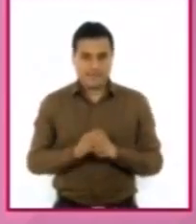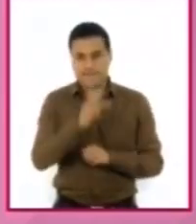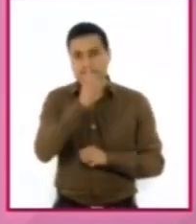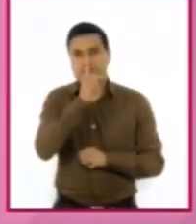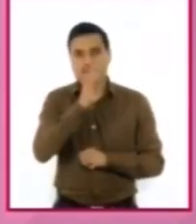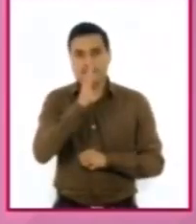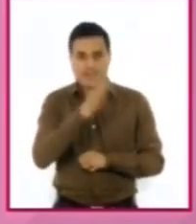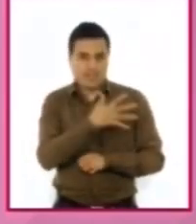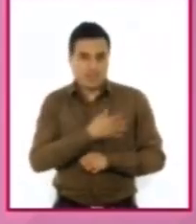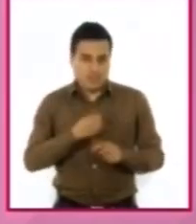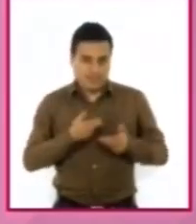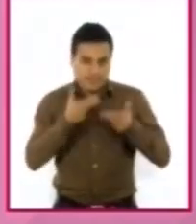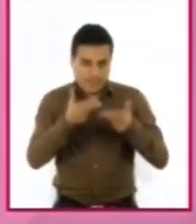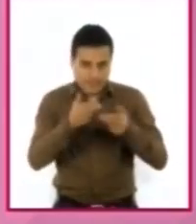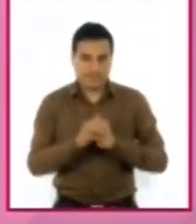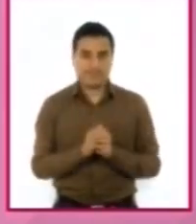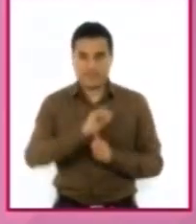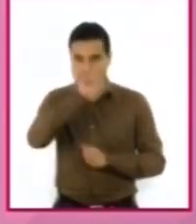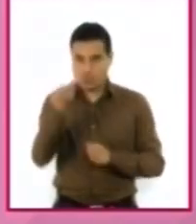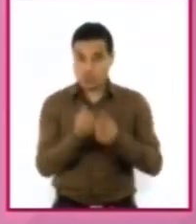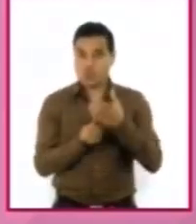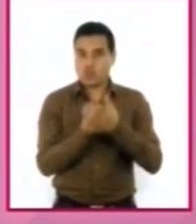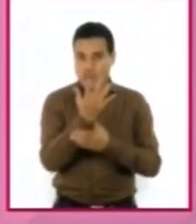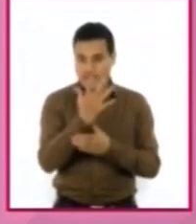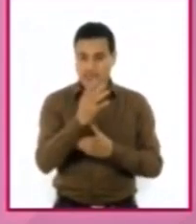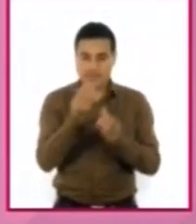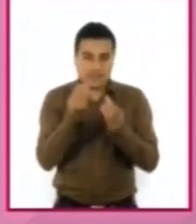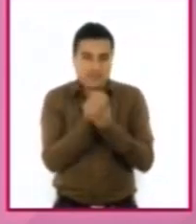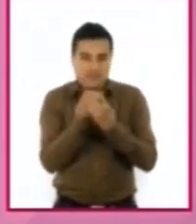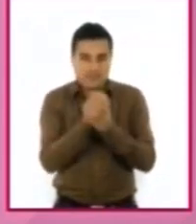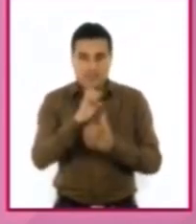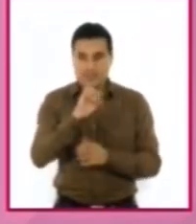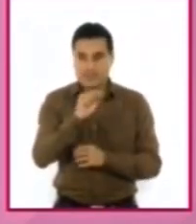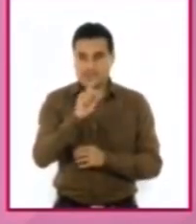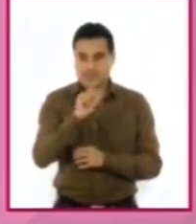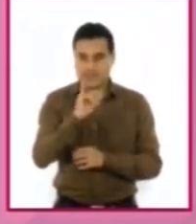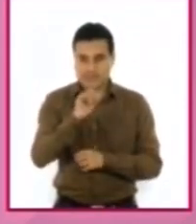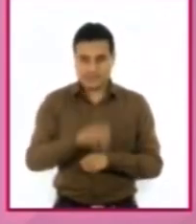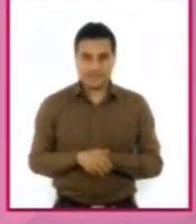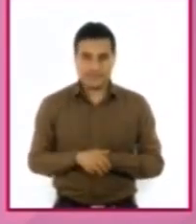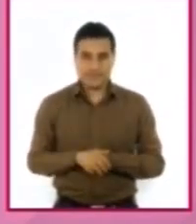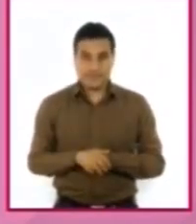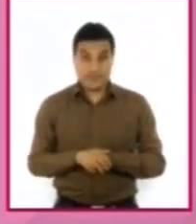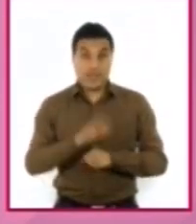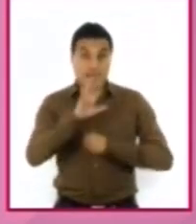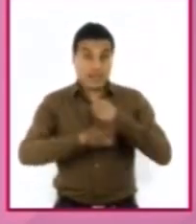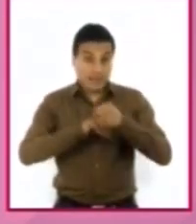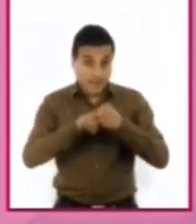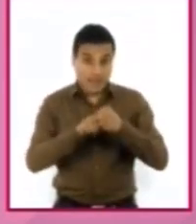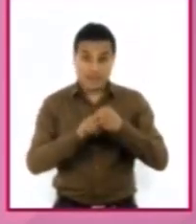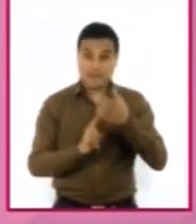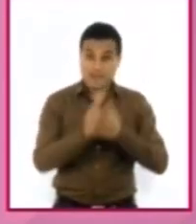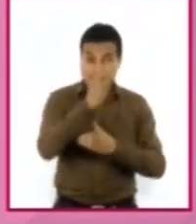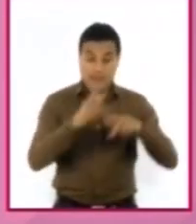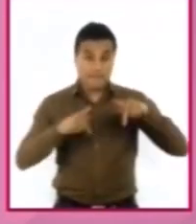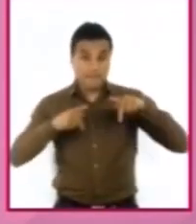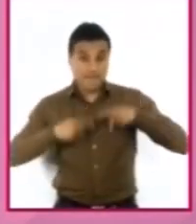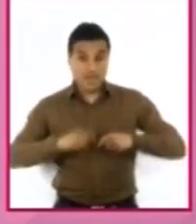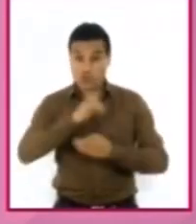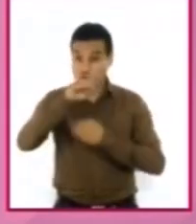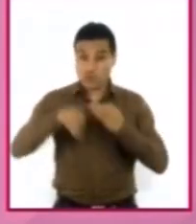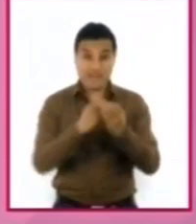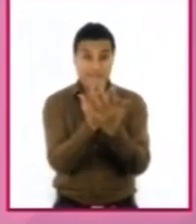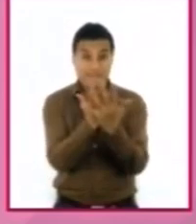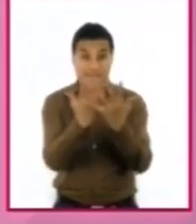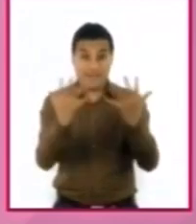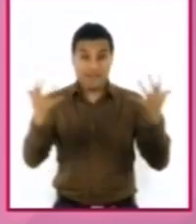especies. Todos los seres vivos provienen de un ancestro común. No todos los individuos de una especie